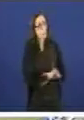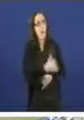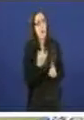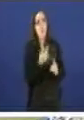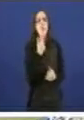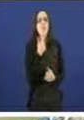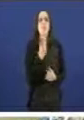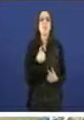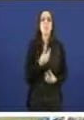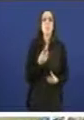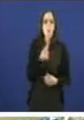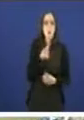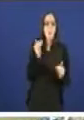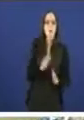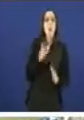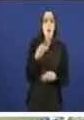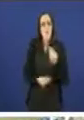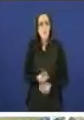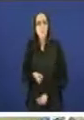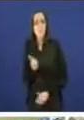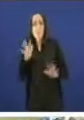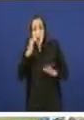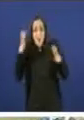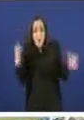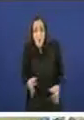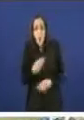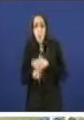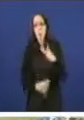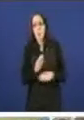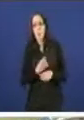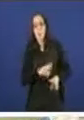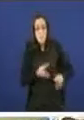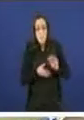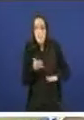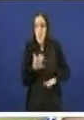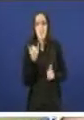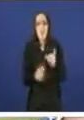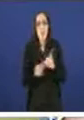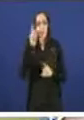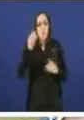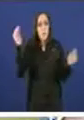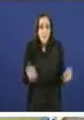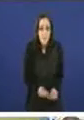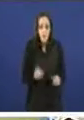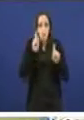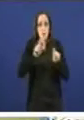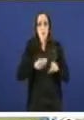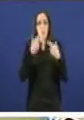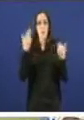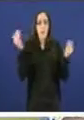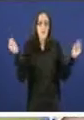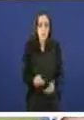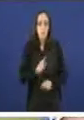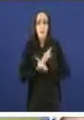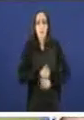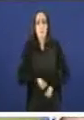a realidade no final da legislatura é que temos menos profesorado, menos educación pública e a cambio solamente temos máis paro. Nada